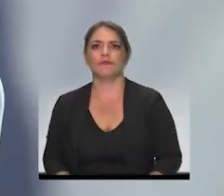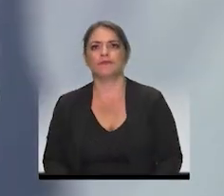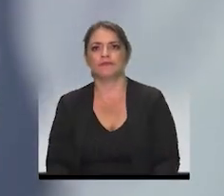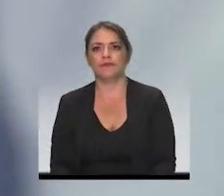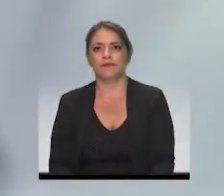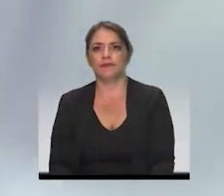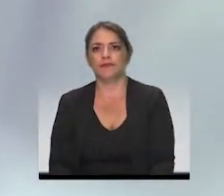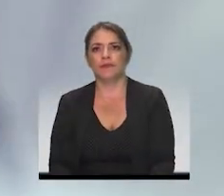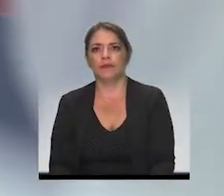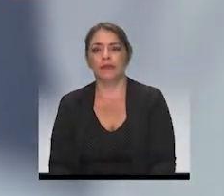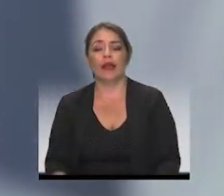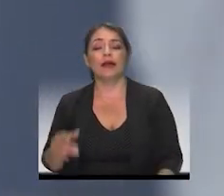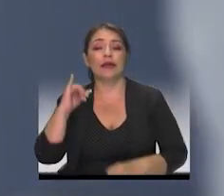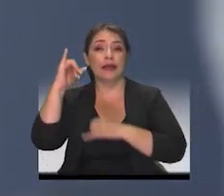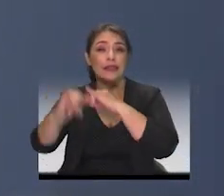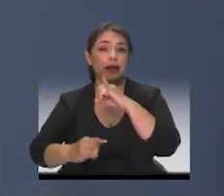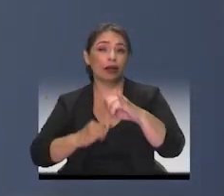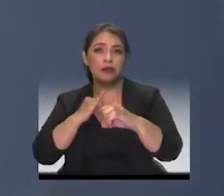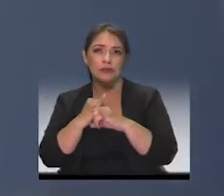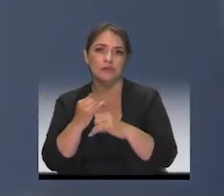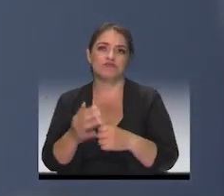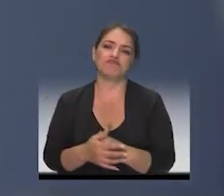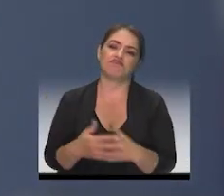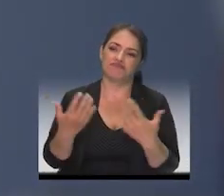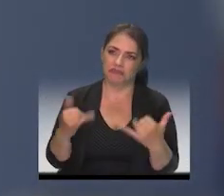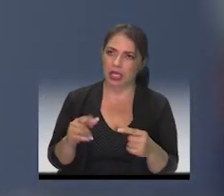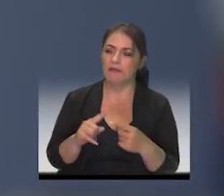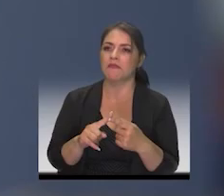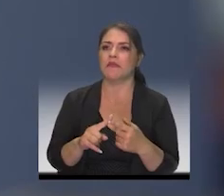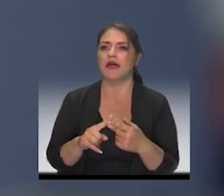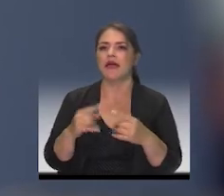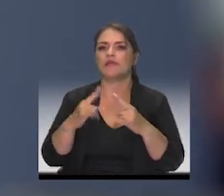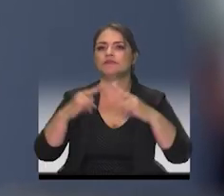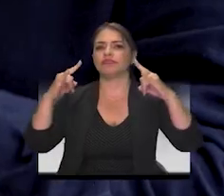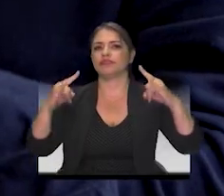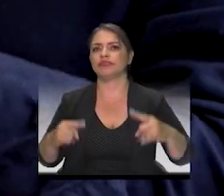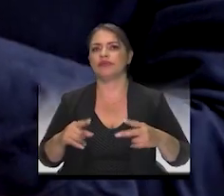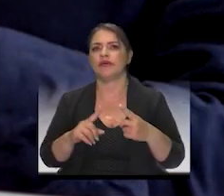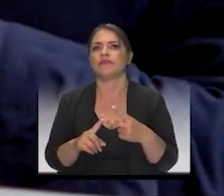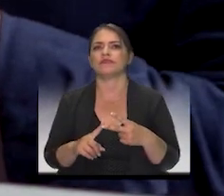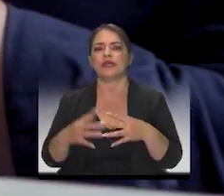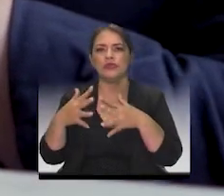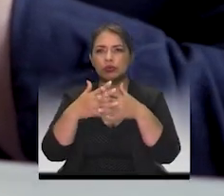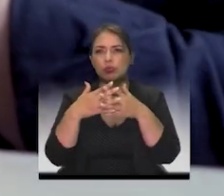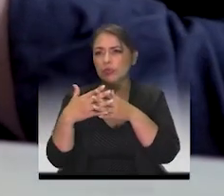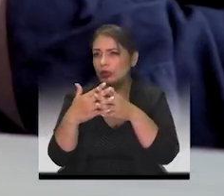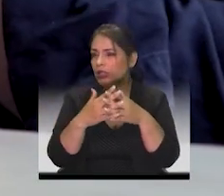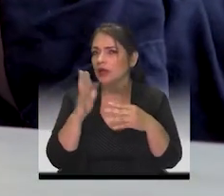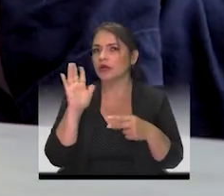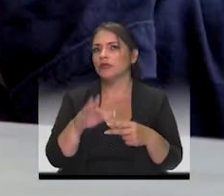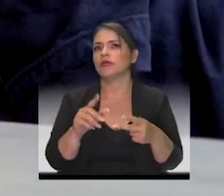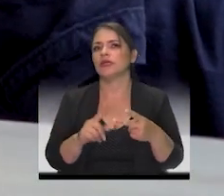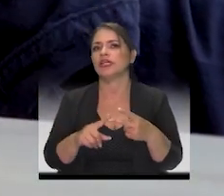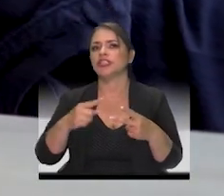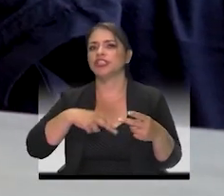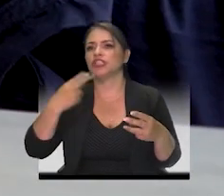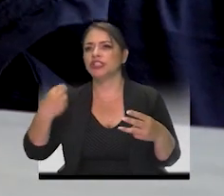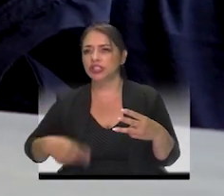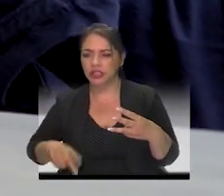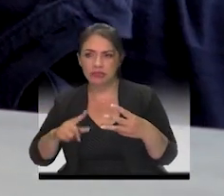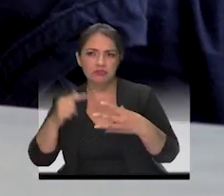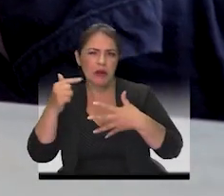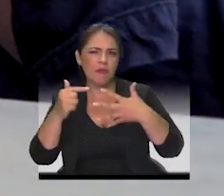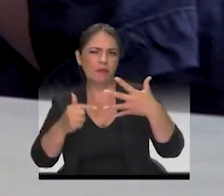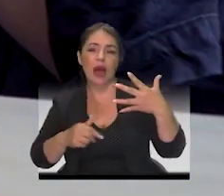país. Y a nivel internacional también hemos participado en ferias en Frankfurt, en Estados Unidos y en China, y toda